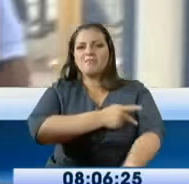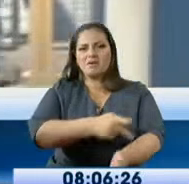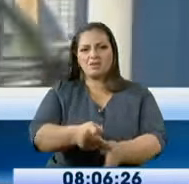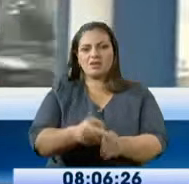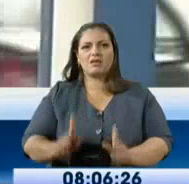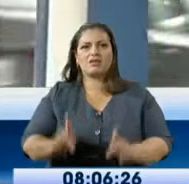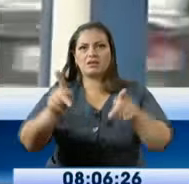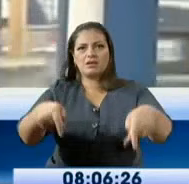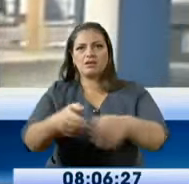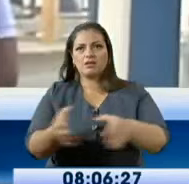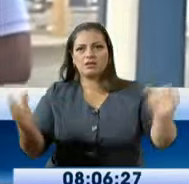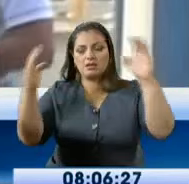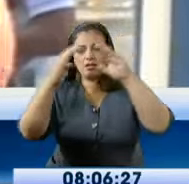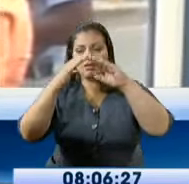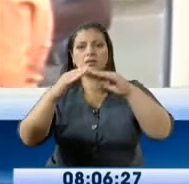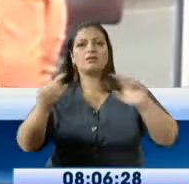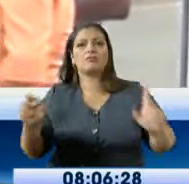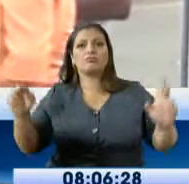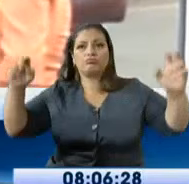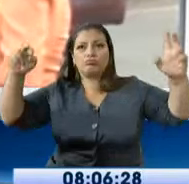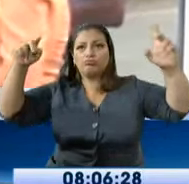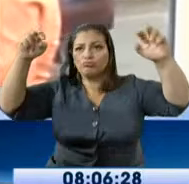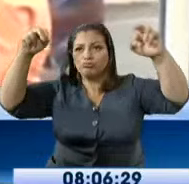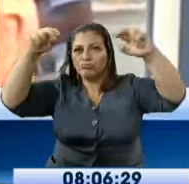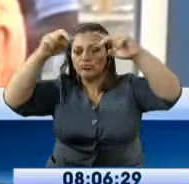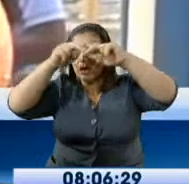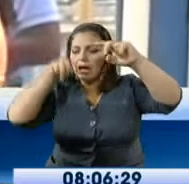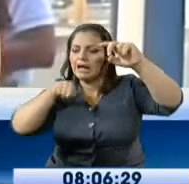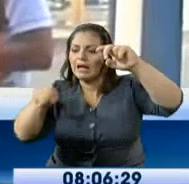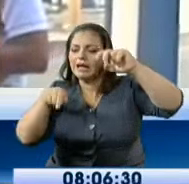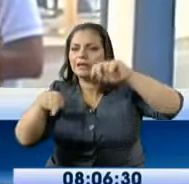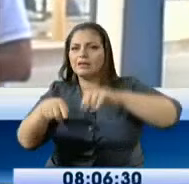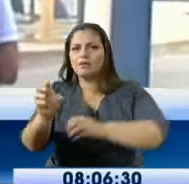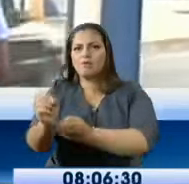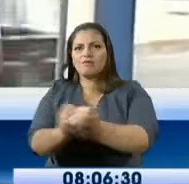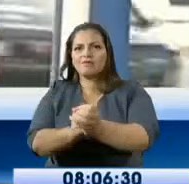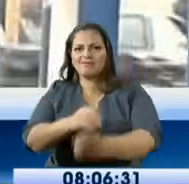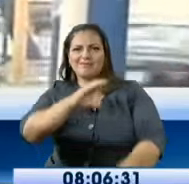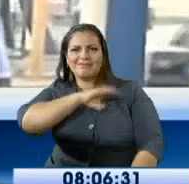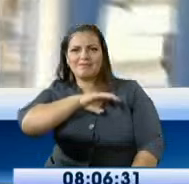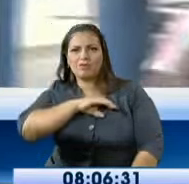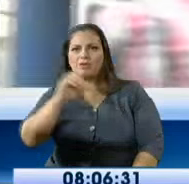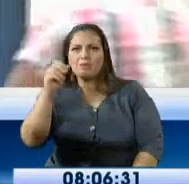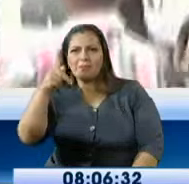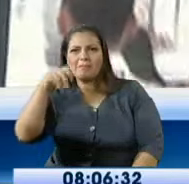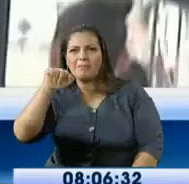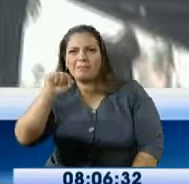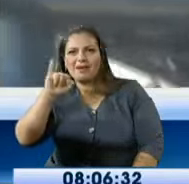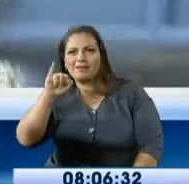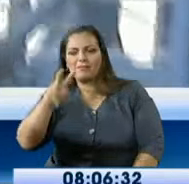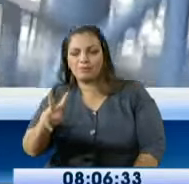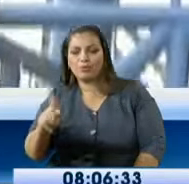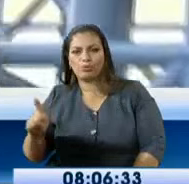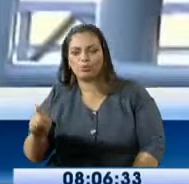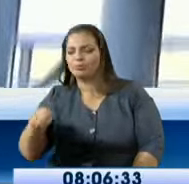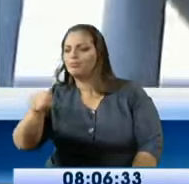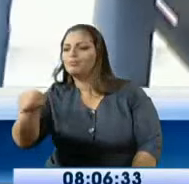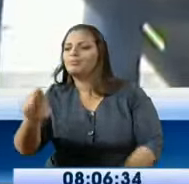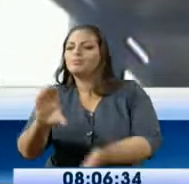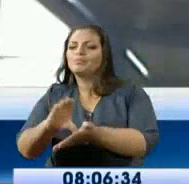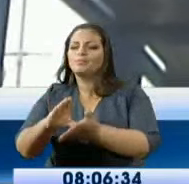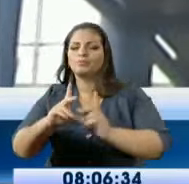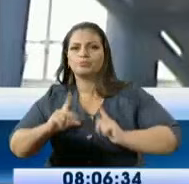está saltando la vereda. Es uno tras otro. Aquí pasa de todo. Aquí pasa de todo. Realmente es lo que